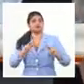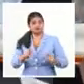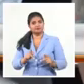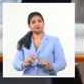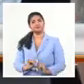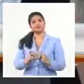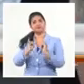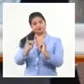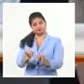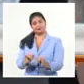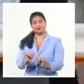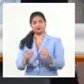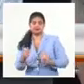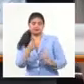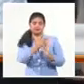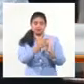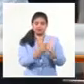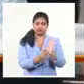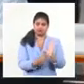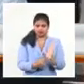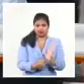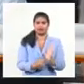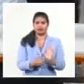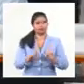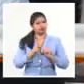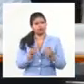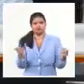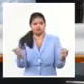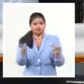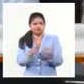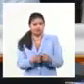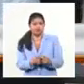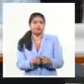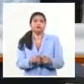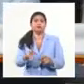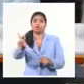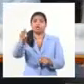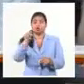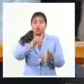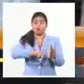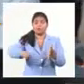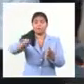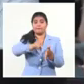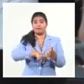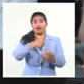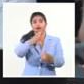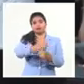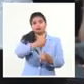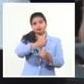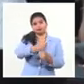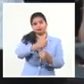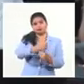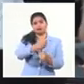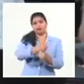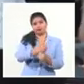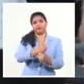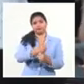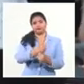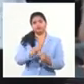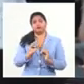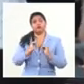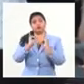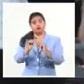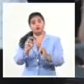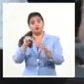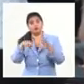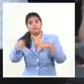algunas de las ideas que, como parte de la nueva estrategia, planteó el ministro de Energía y Minas, el